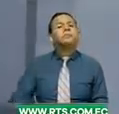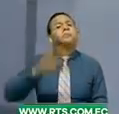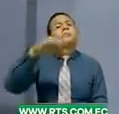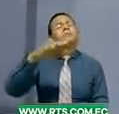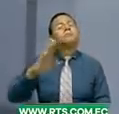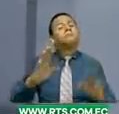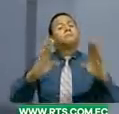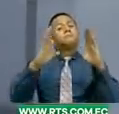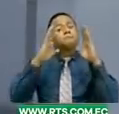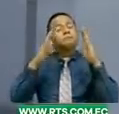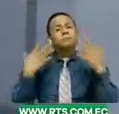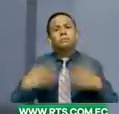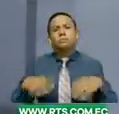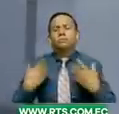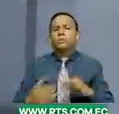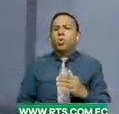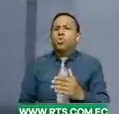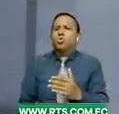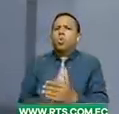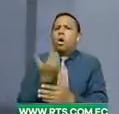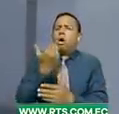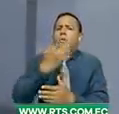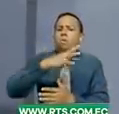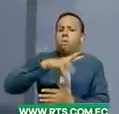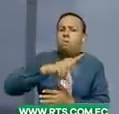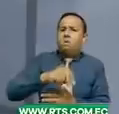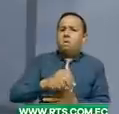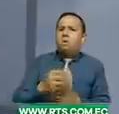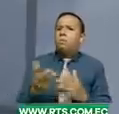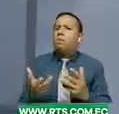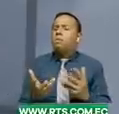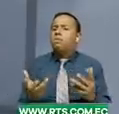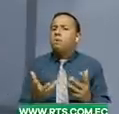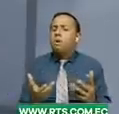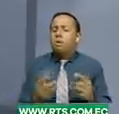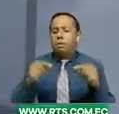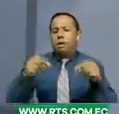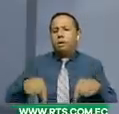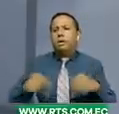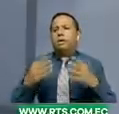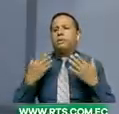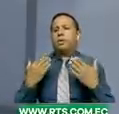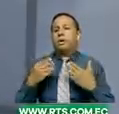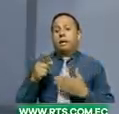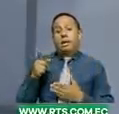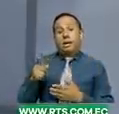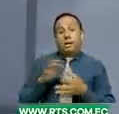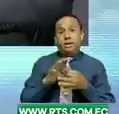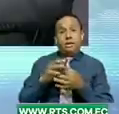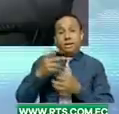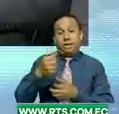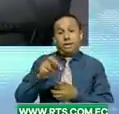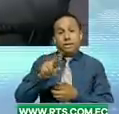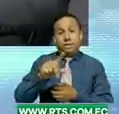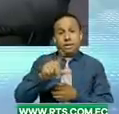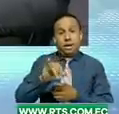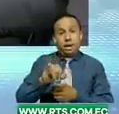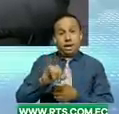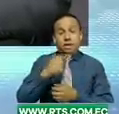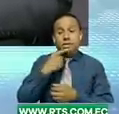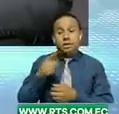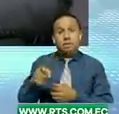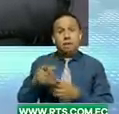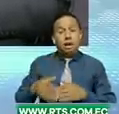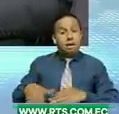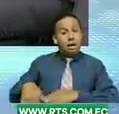Atentos, amigos, porque un nuevo hecho delictivo se registra en el puerto principal. Charlie Pisa, desde la Avenida de las Américas, con todos